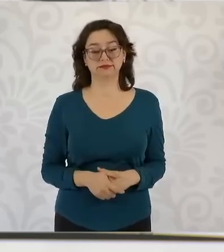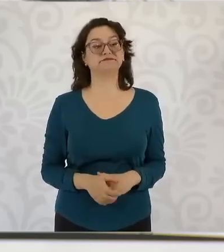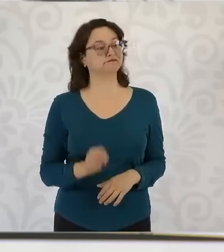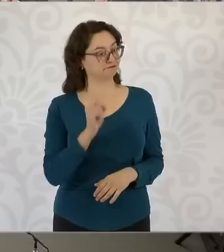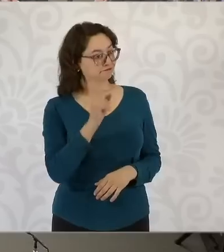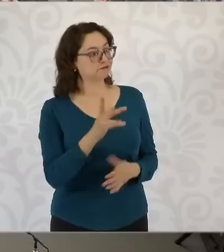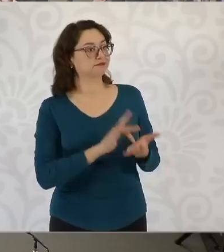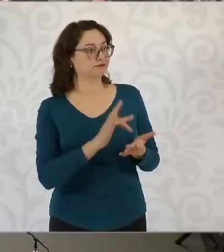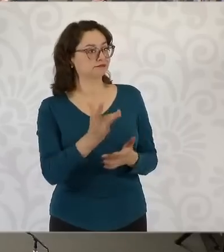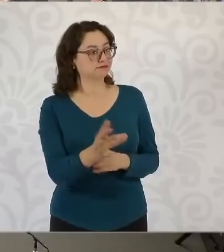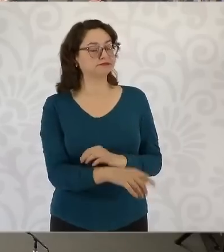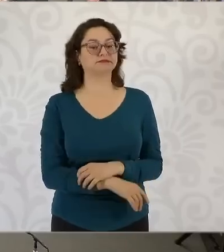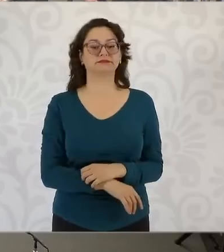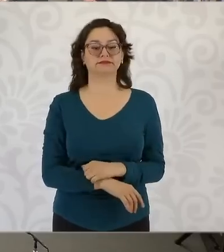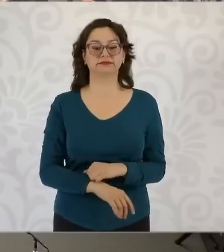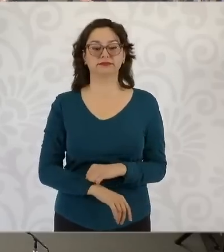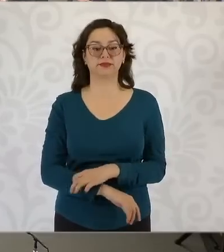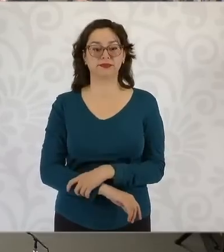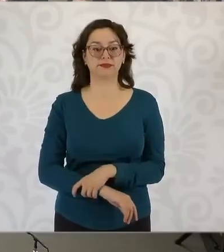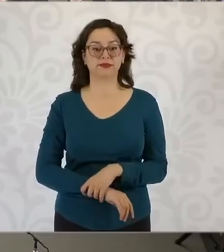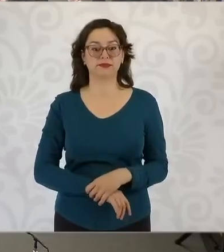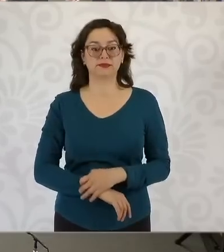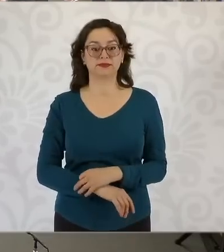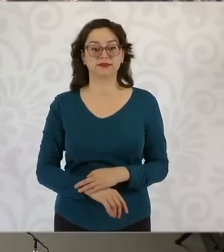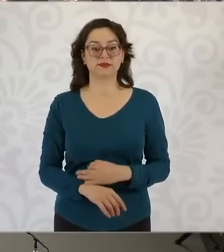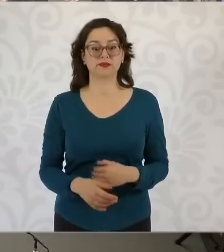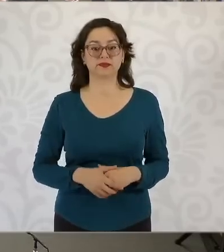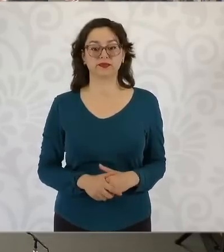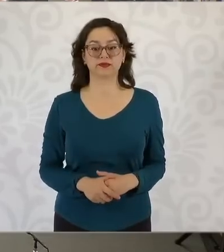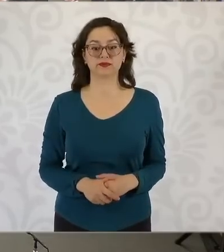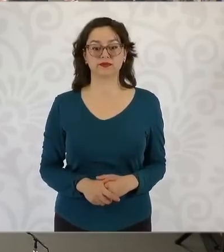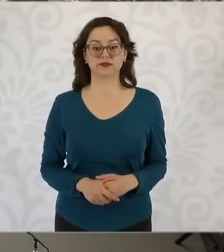ellos. Sí. Ok, gracias, Presidenta. Muy bien. Acá.